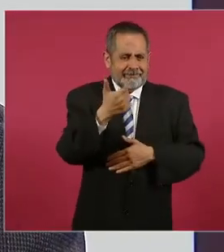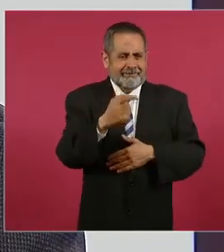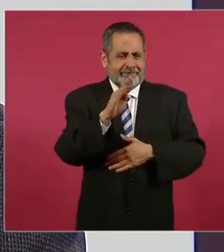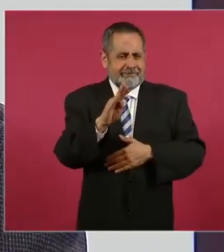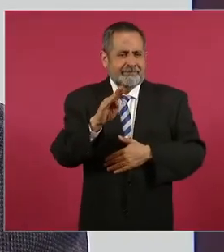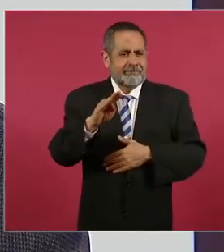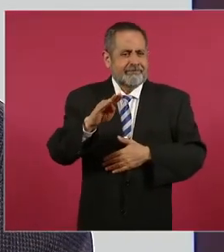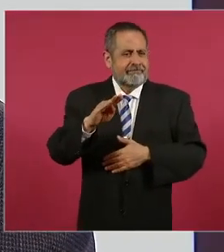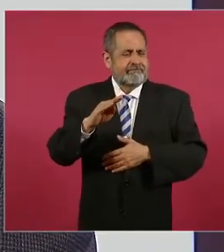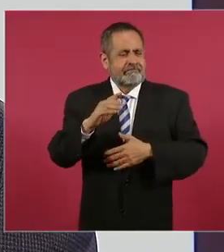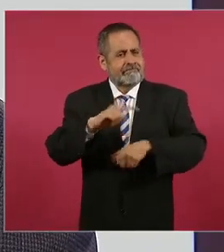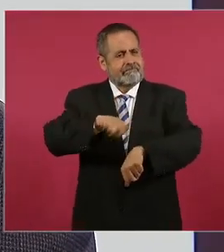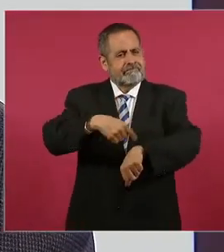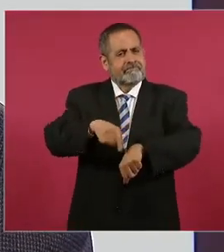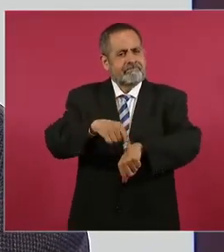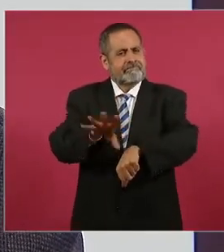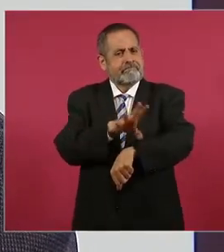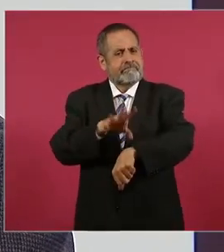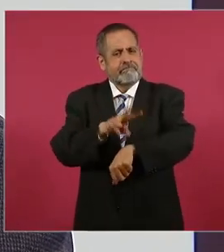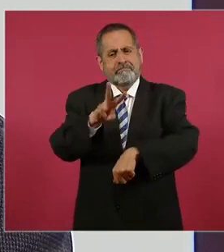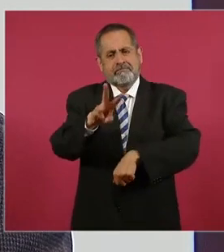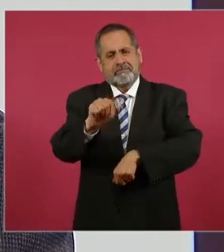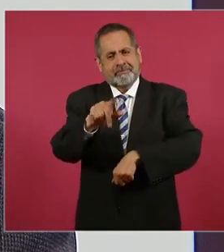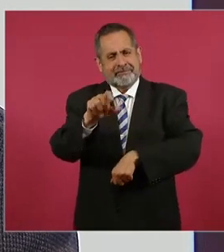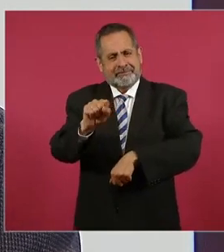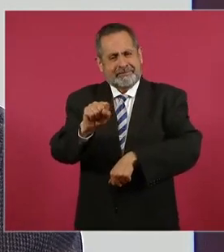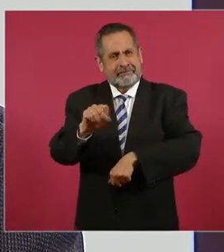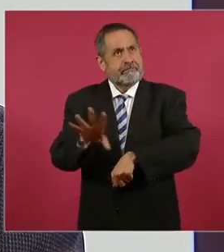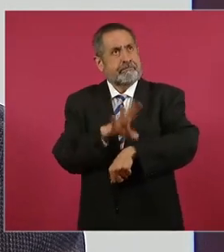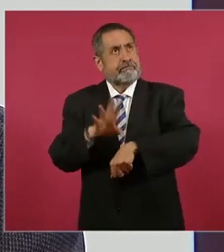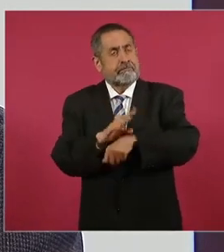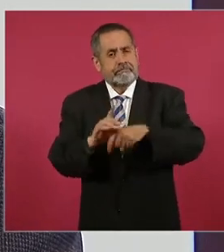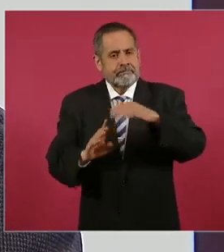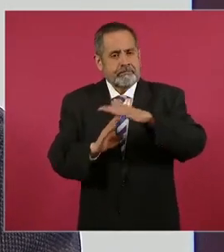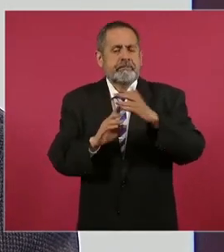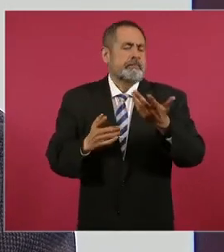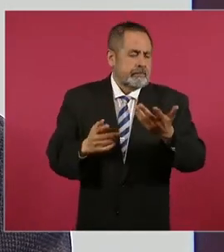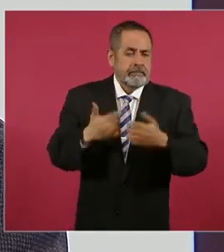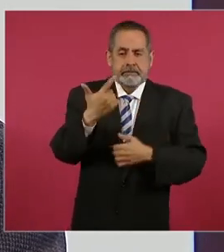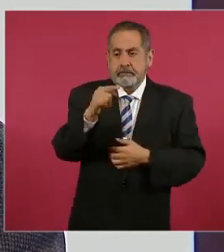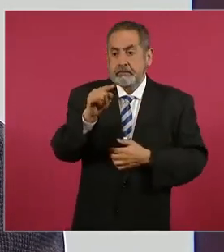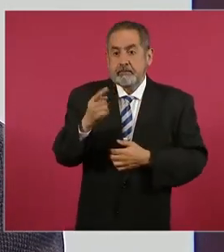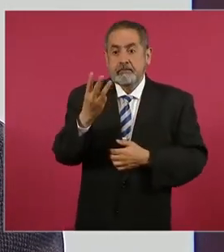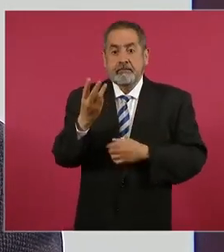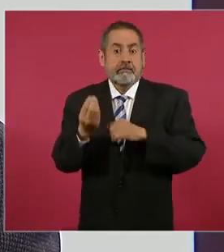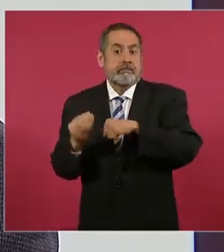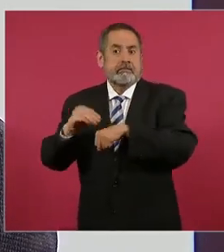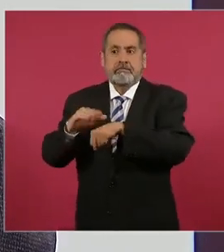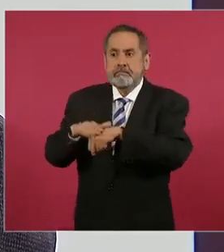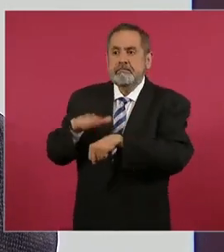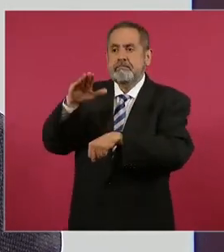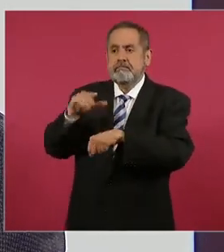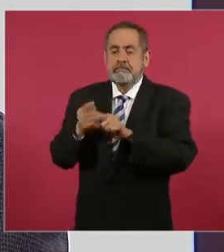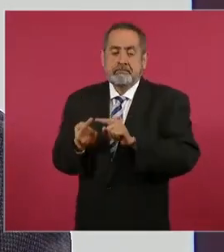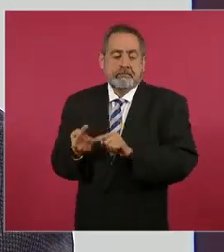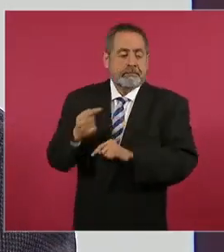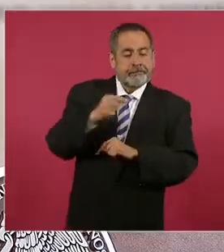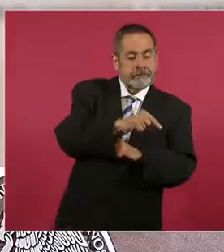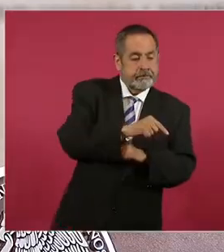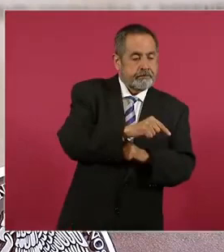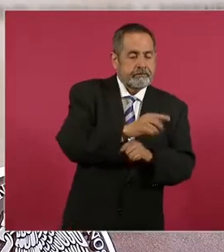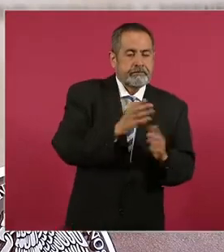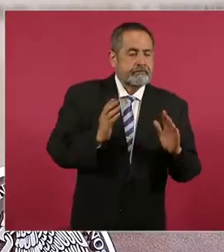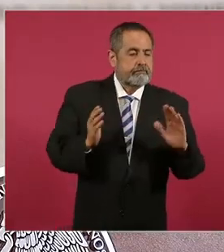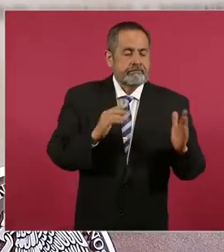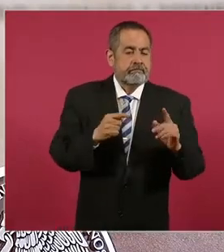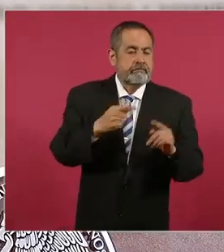hora. Este volumen de energía fue 7.3 superior al generado en el mismo